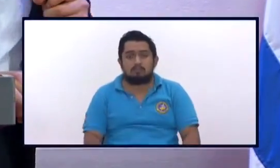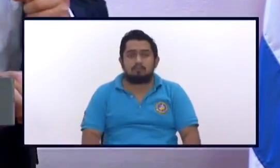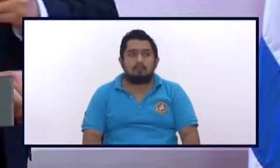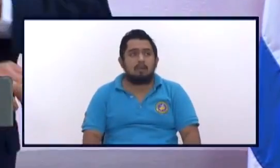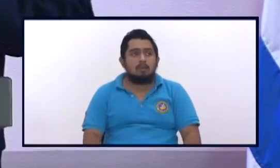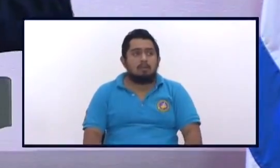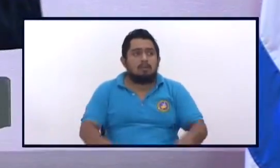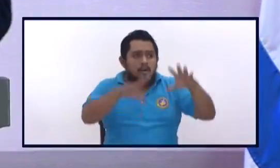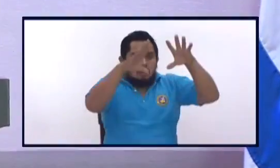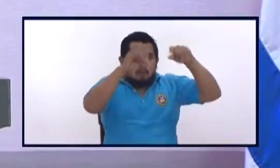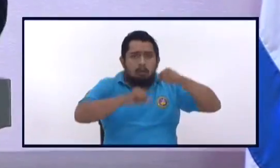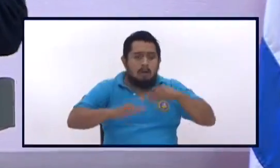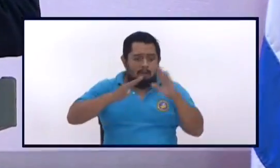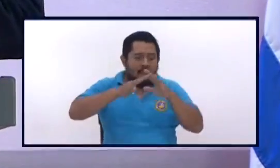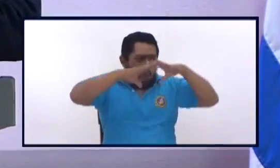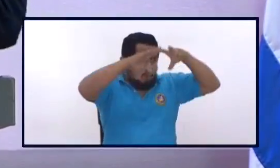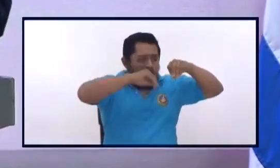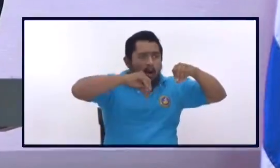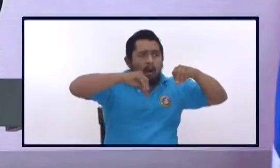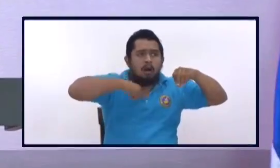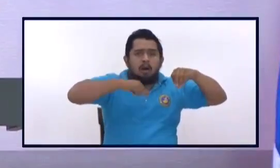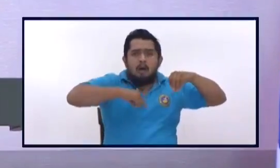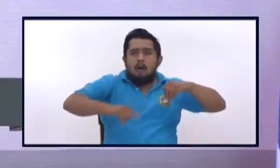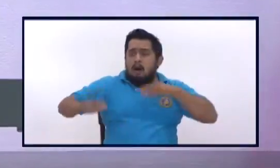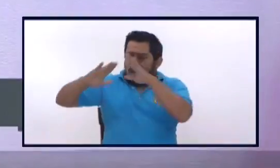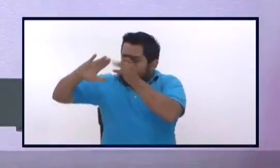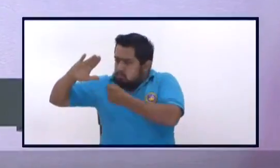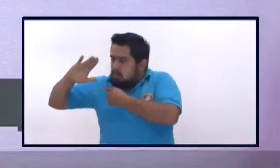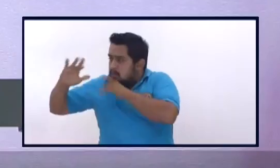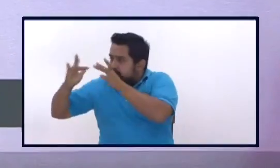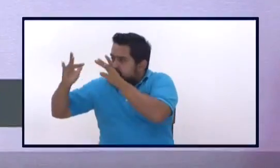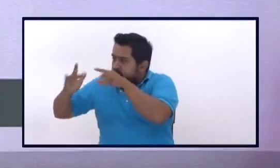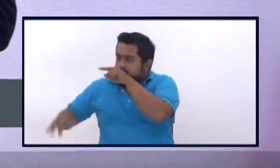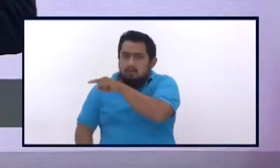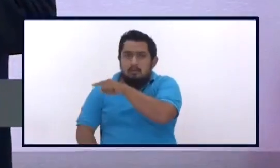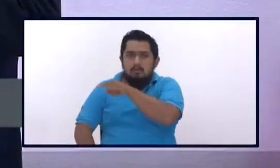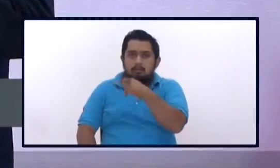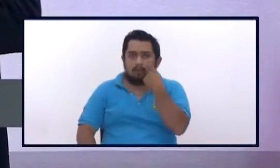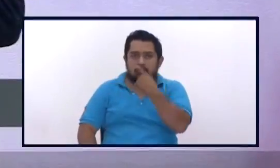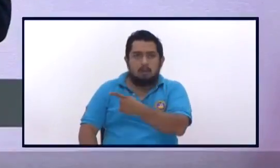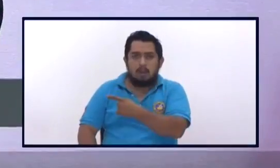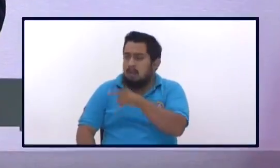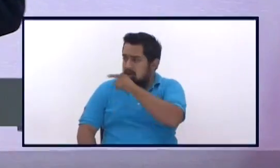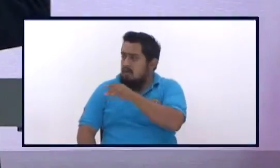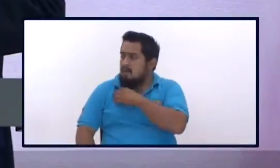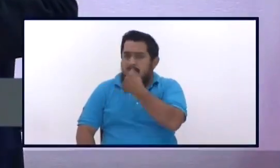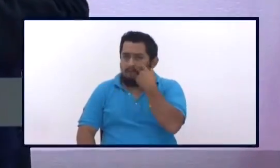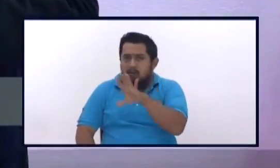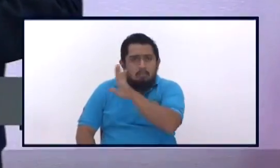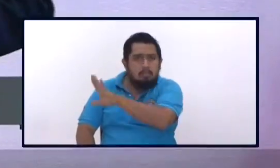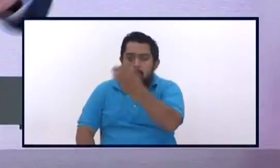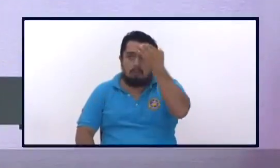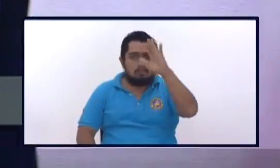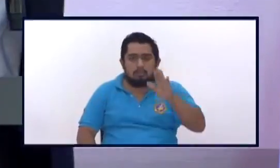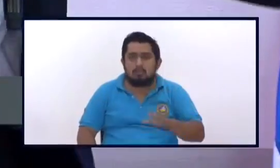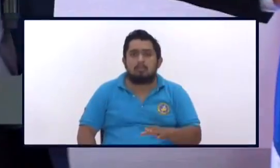se fue la luz en tu casa no pagaste el wifi pero tu vecino tiene pero no sabéis que tu vecino tiene intenciones no sabes cuál es el software que tiene tu vecino